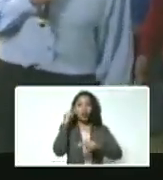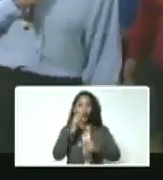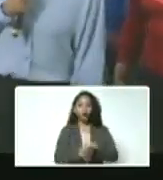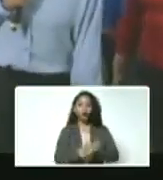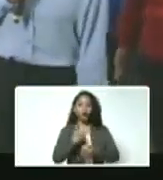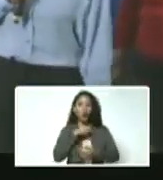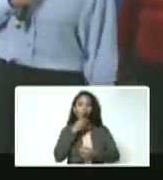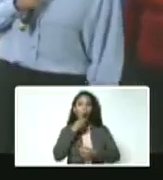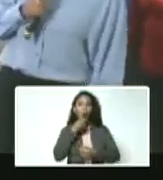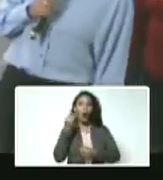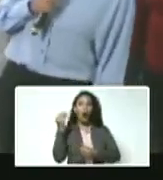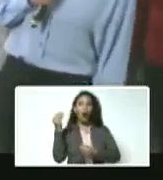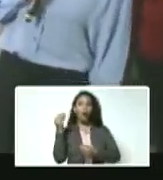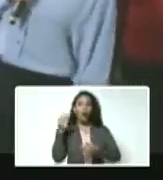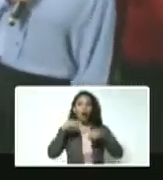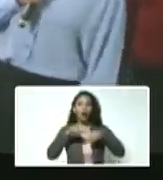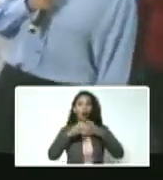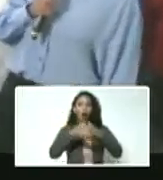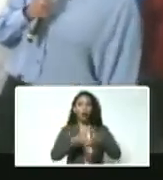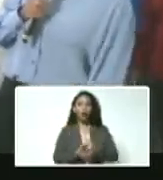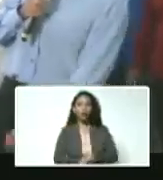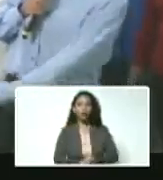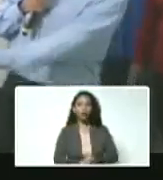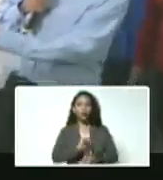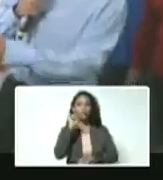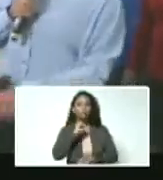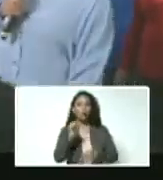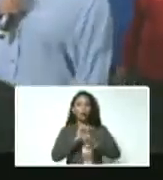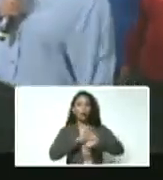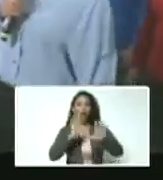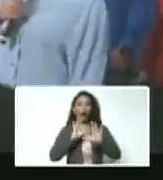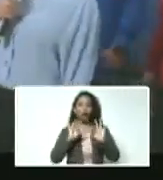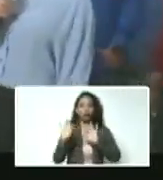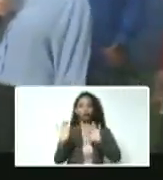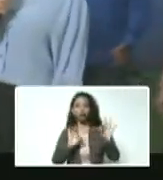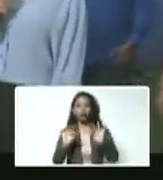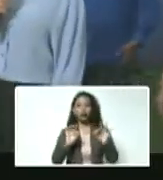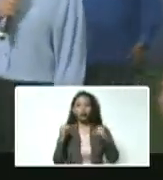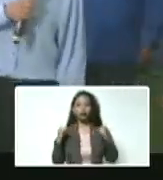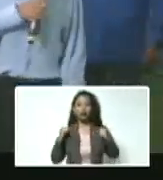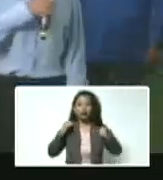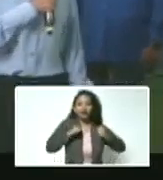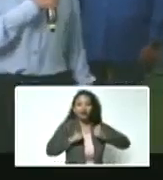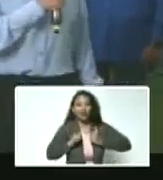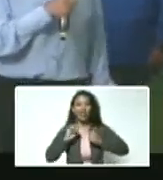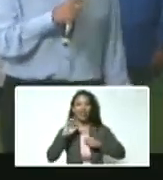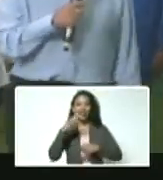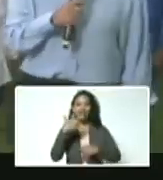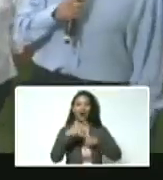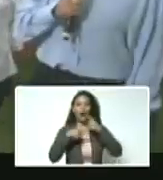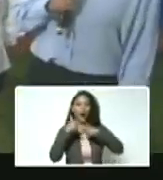nuestros jóvenes a las clases. Correcto. Ya estamos preparados. Ahí está con el morral tricolor, presidente, famoso en el